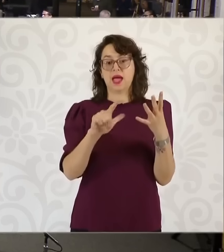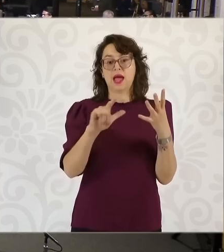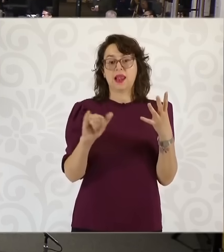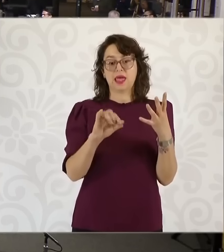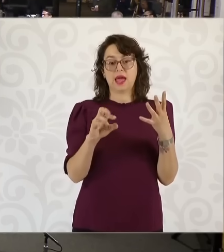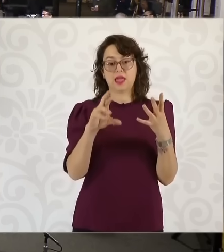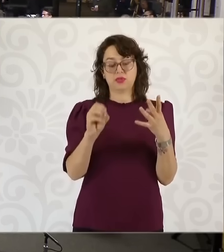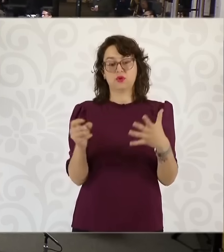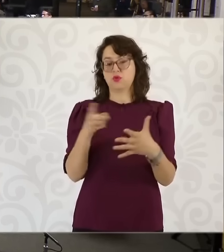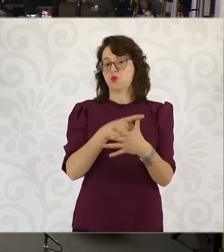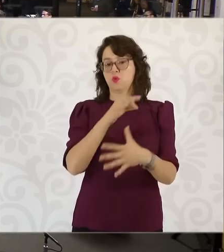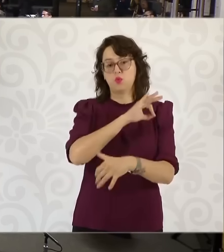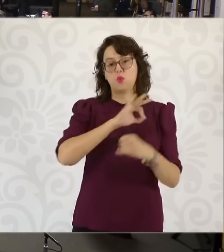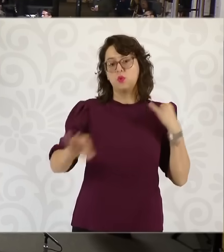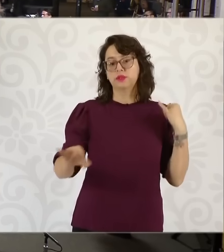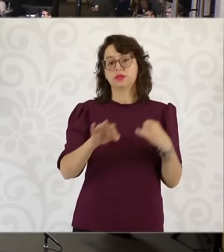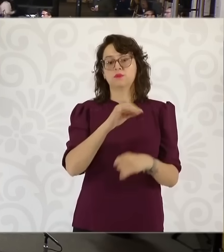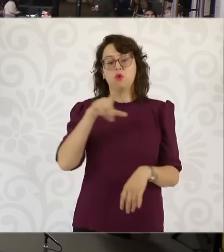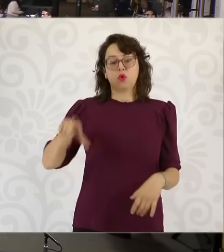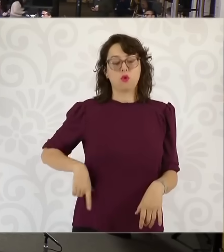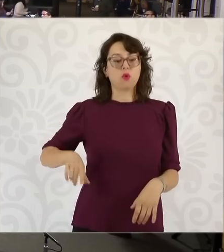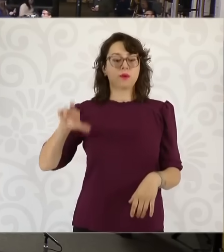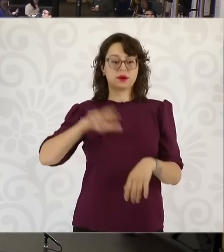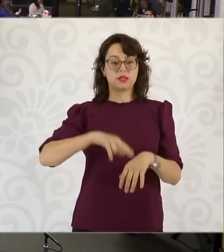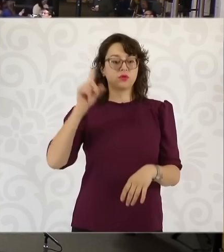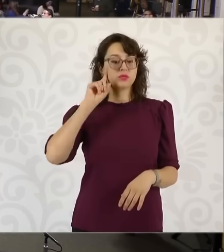el gobernador. Adelante.